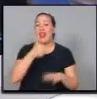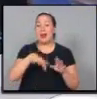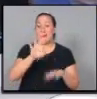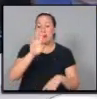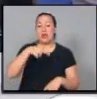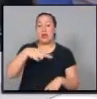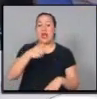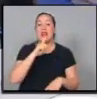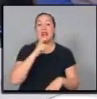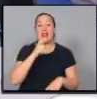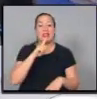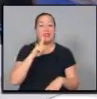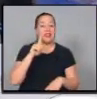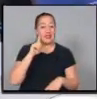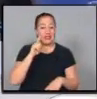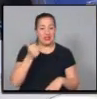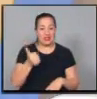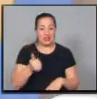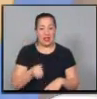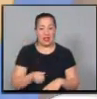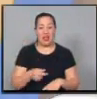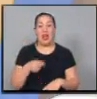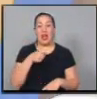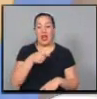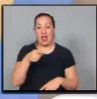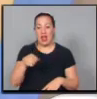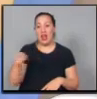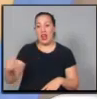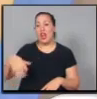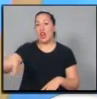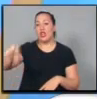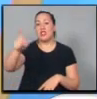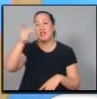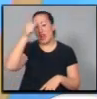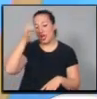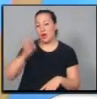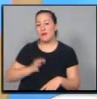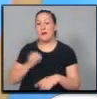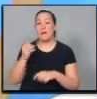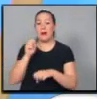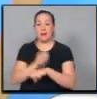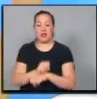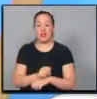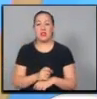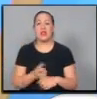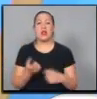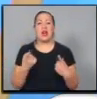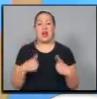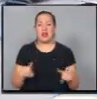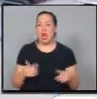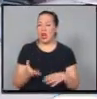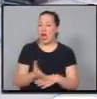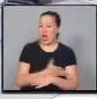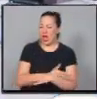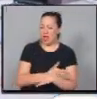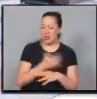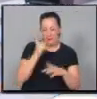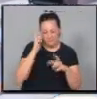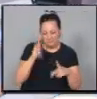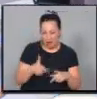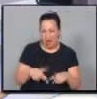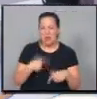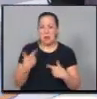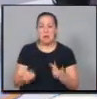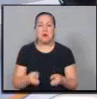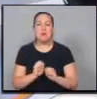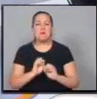después lo termina entregando, ¿no? Lo lleva a la comisaría para que lo detenga. Llama la atención tanta premeditación y tanta desprolijidad. Claro, bueno, ¿no?